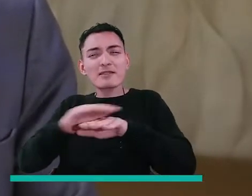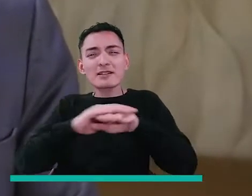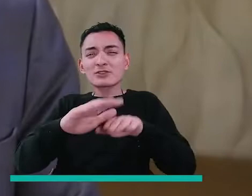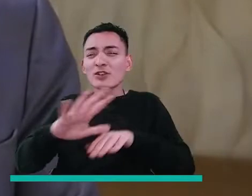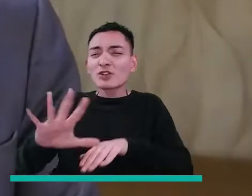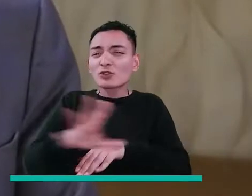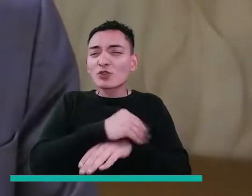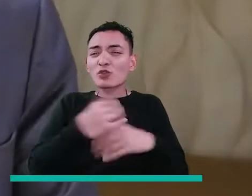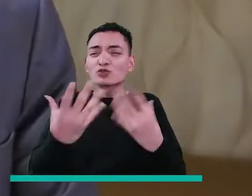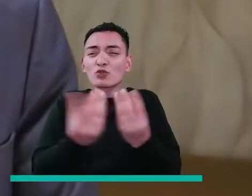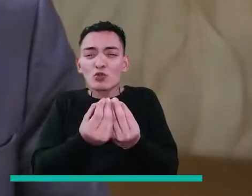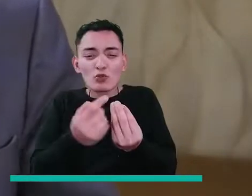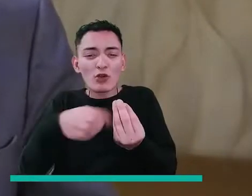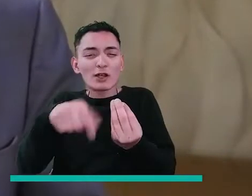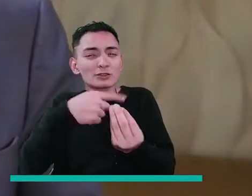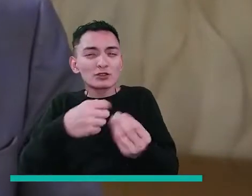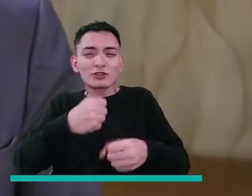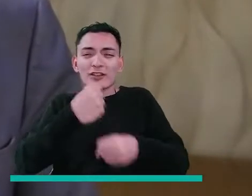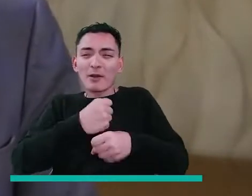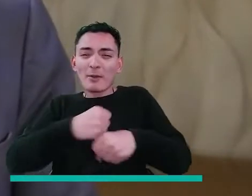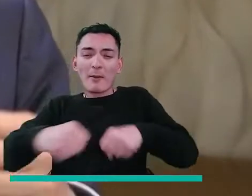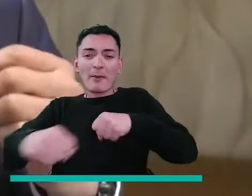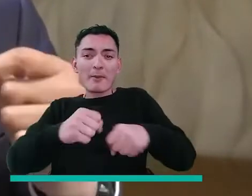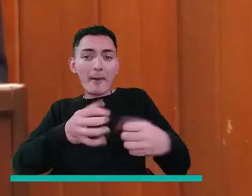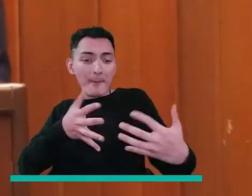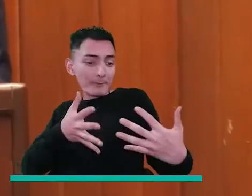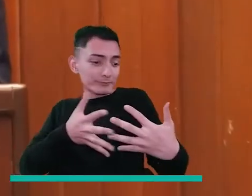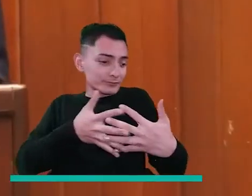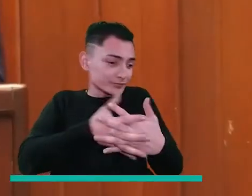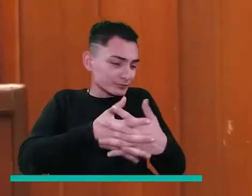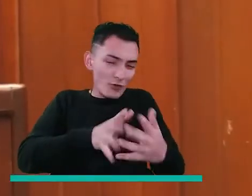los diputados es que sigamos como hemos venido trabajando